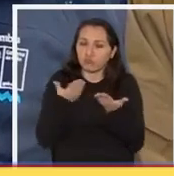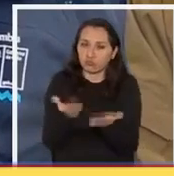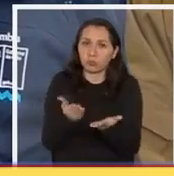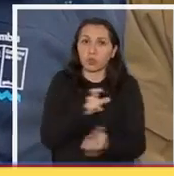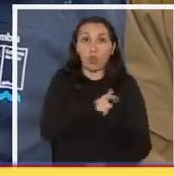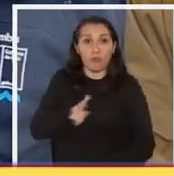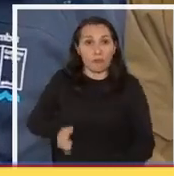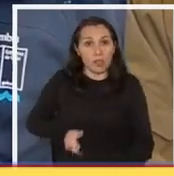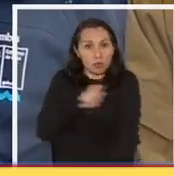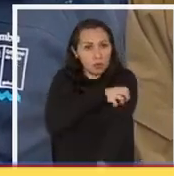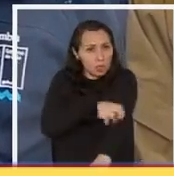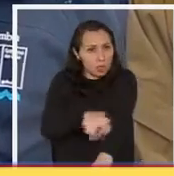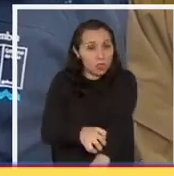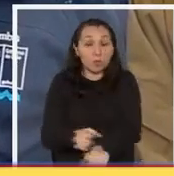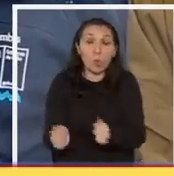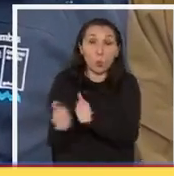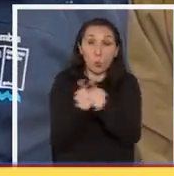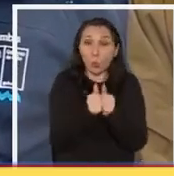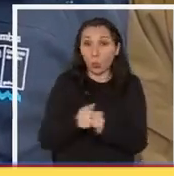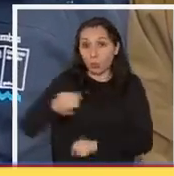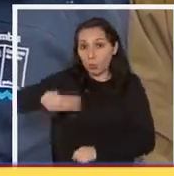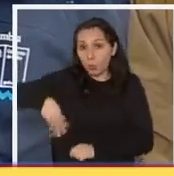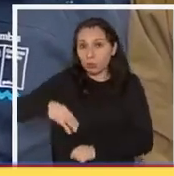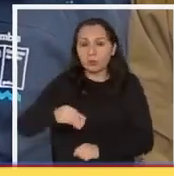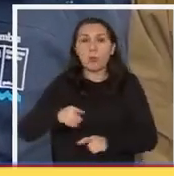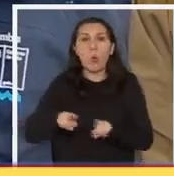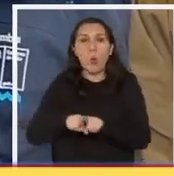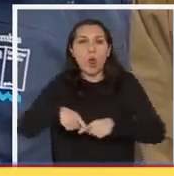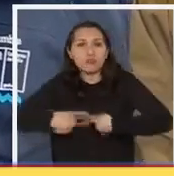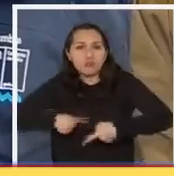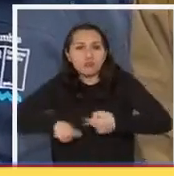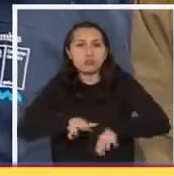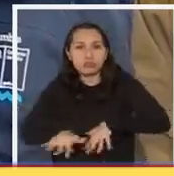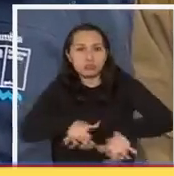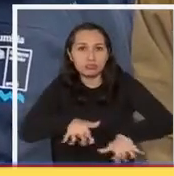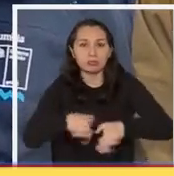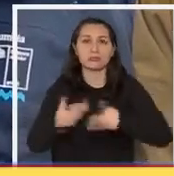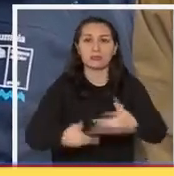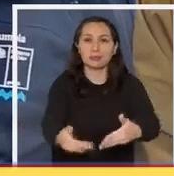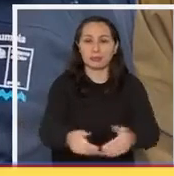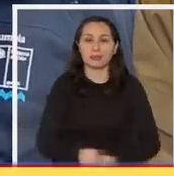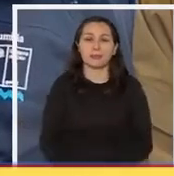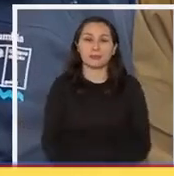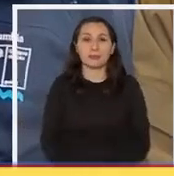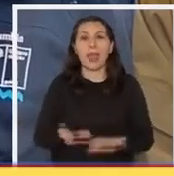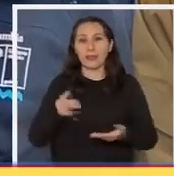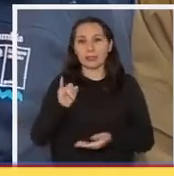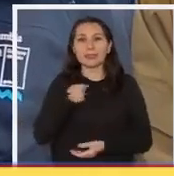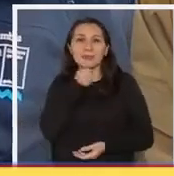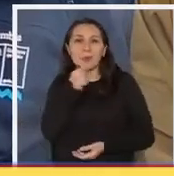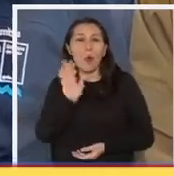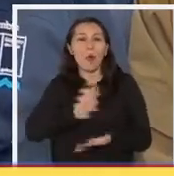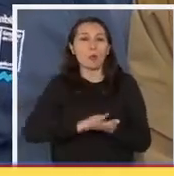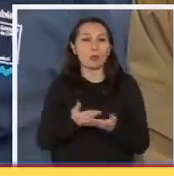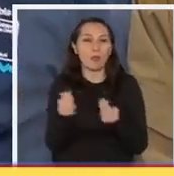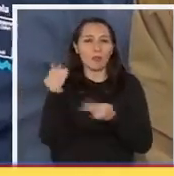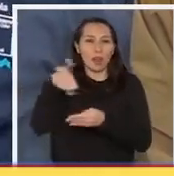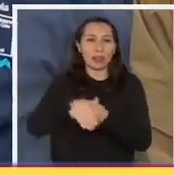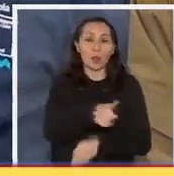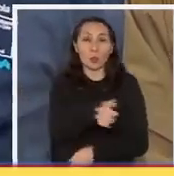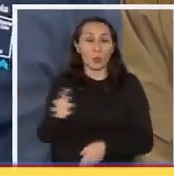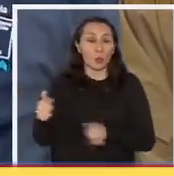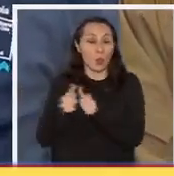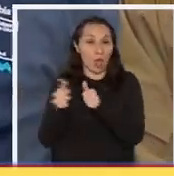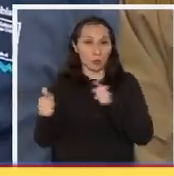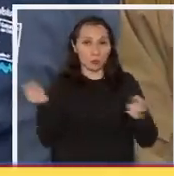que han puesto los gobiernos regionales, que en conjunto con los municipios son los motorcitos que están sacando esto adelante. Ahora sí, ¿cómo está, presidente? Muy buenas tardes a todas